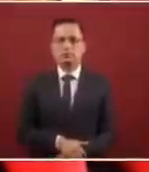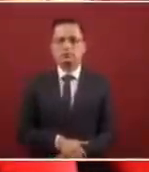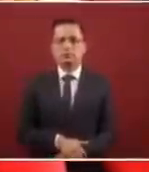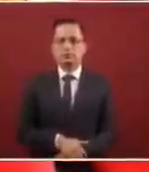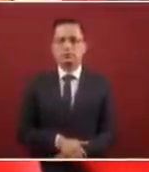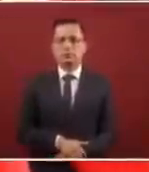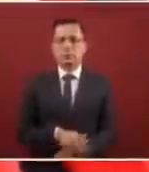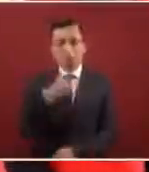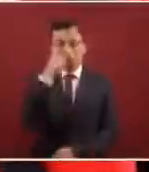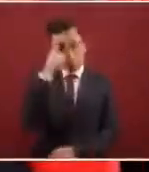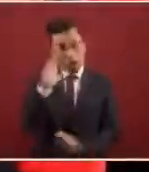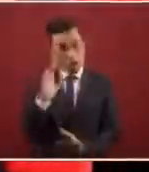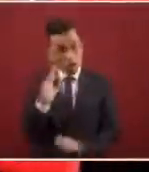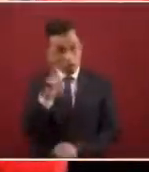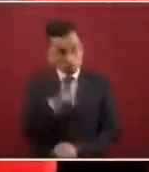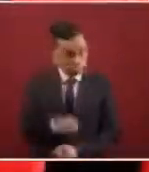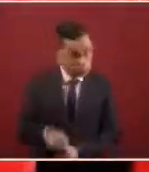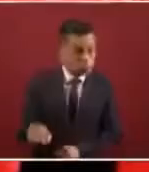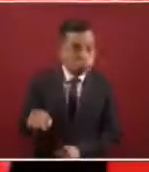Para que ustedes